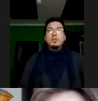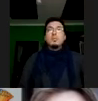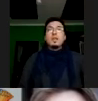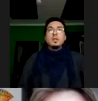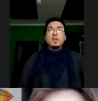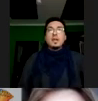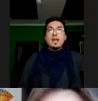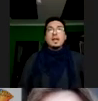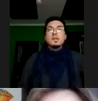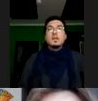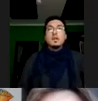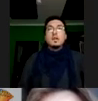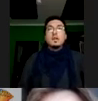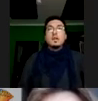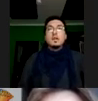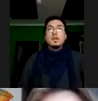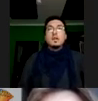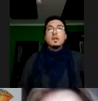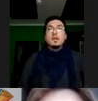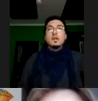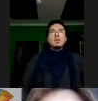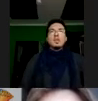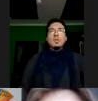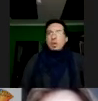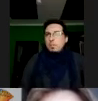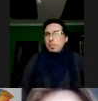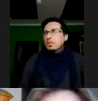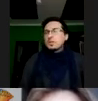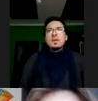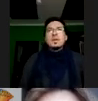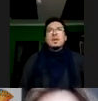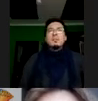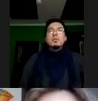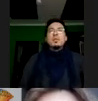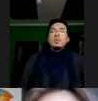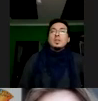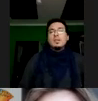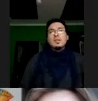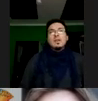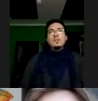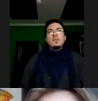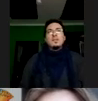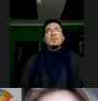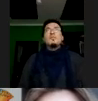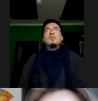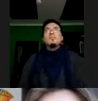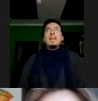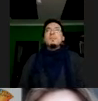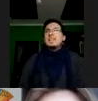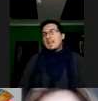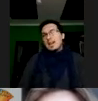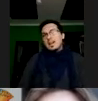terminan viendo también el resto de las caras, como muy de frente, así como muy plano se ve. Pero es justamente esa